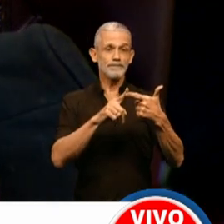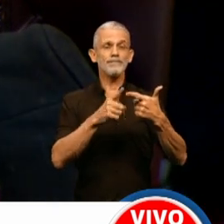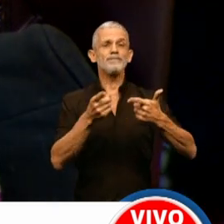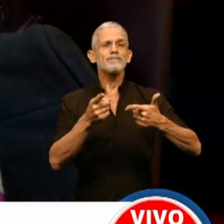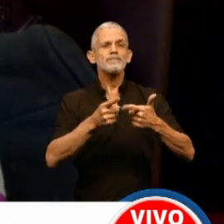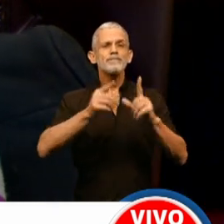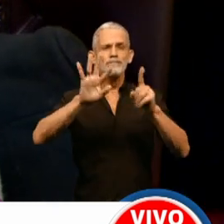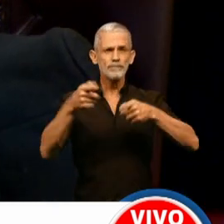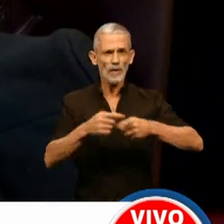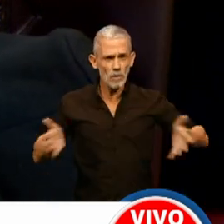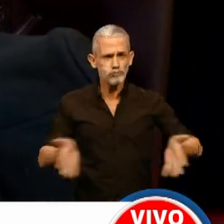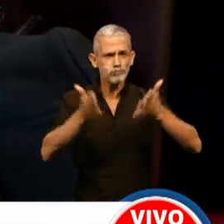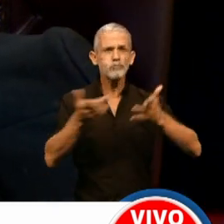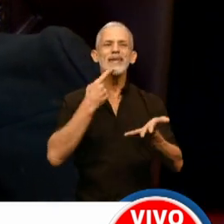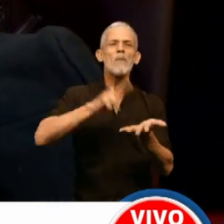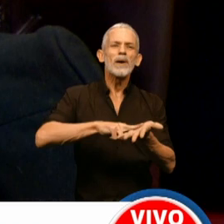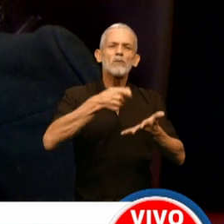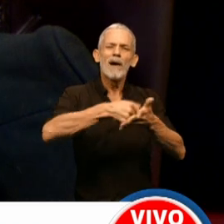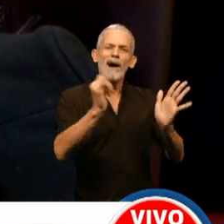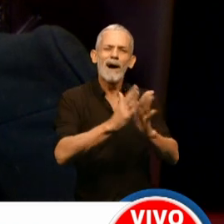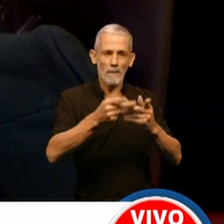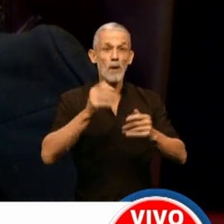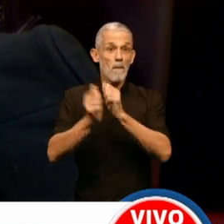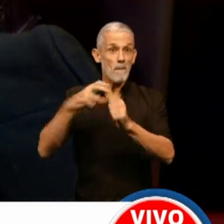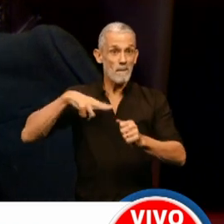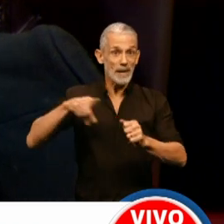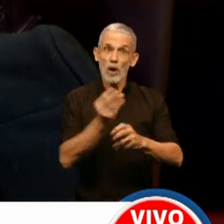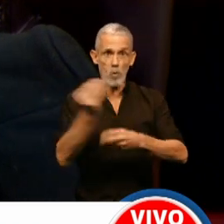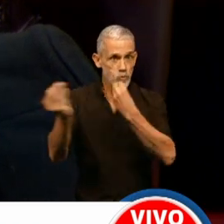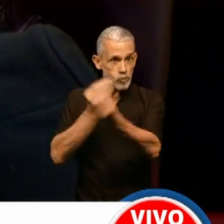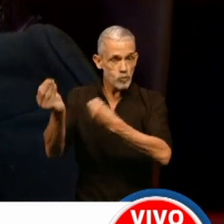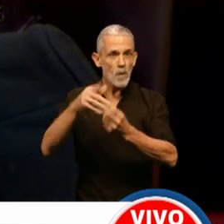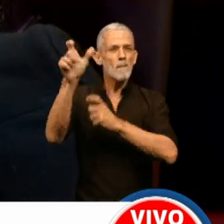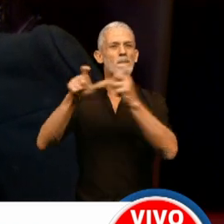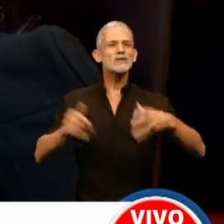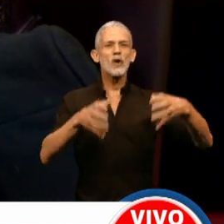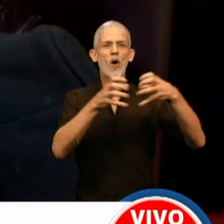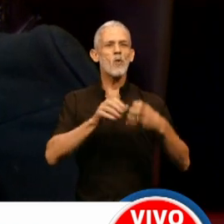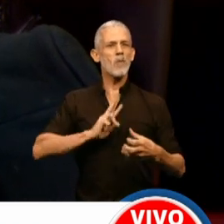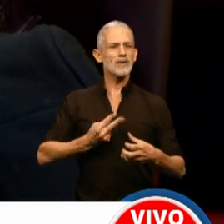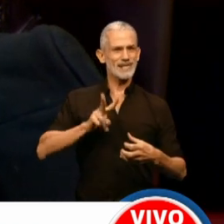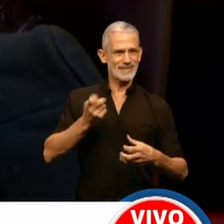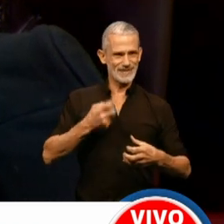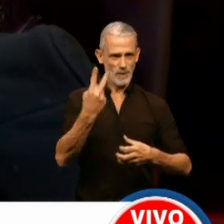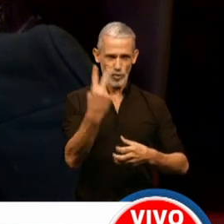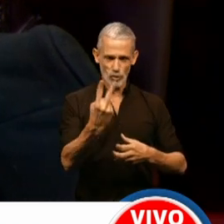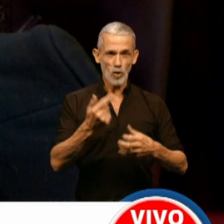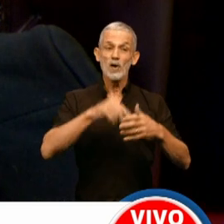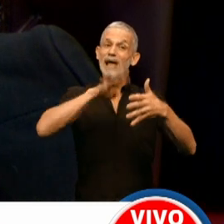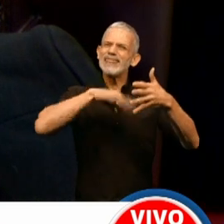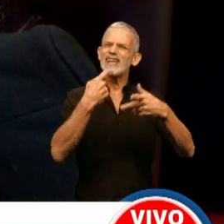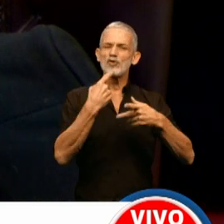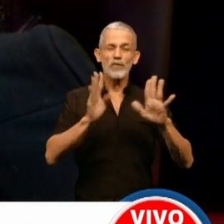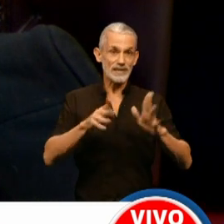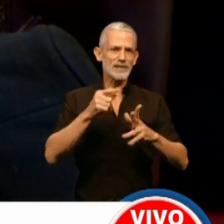establecen incentivos fiscales para el sector privado que contraten personas del colectivo travesti trans el texto señala